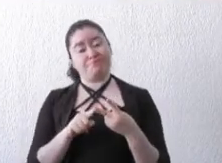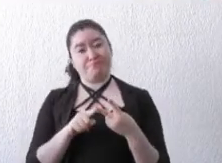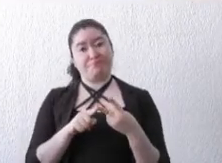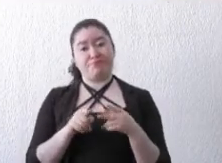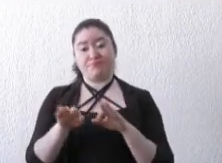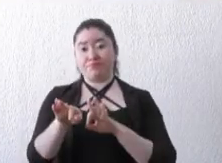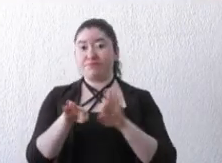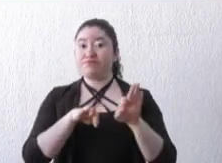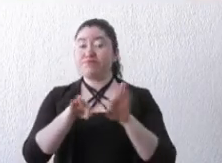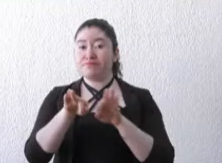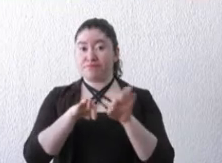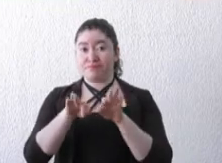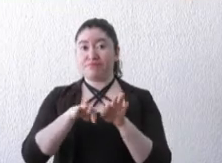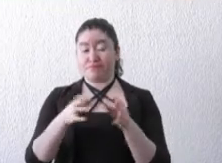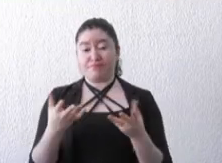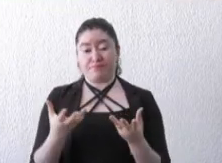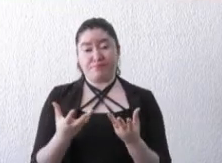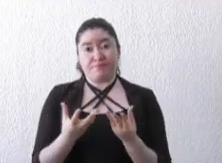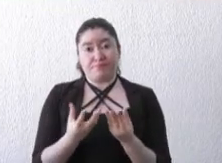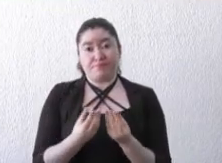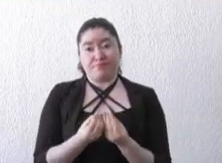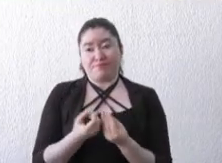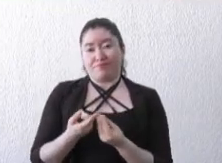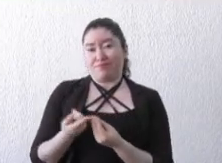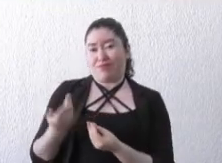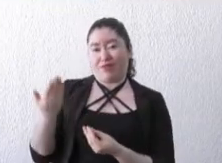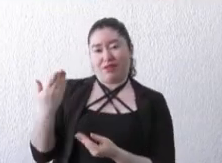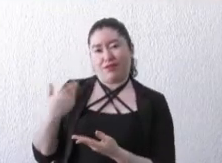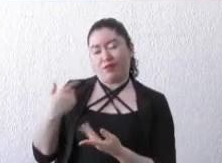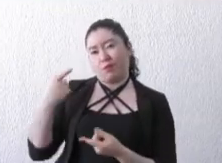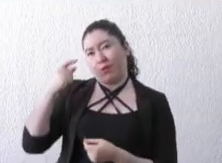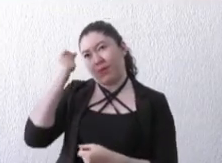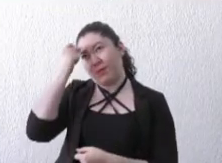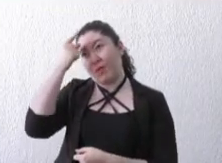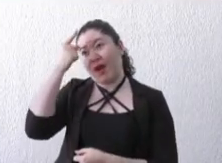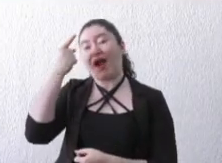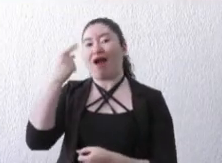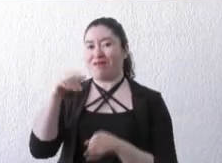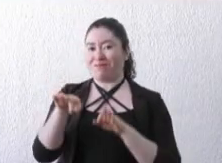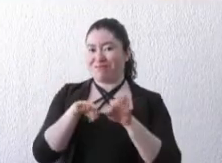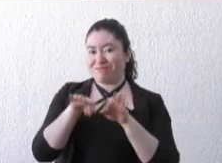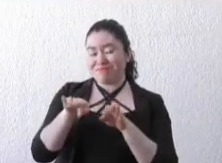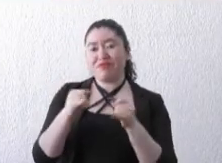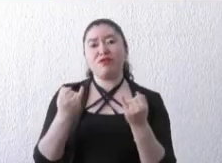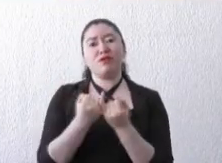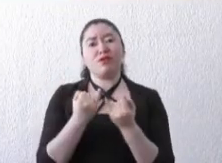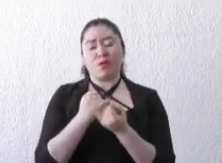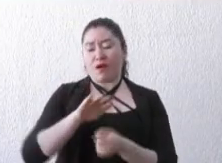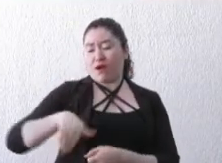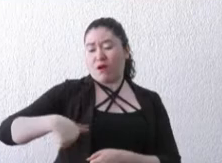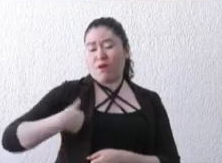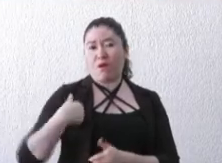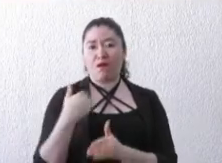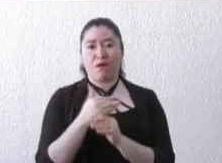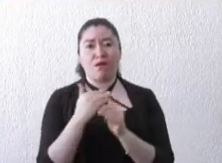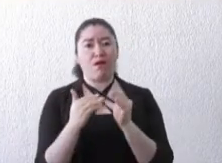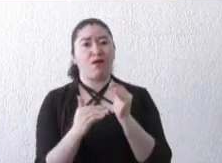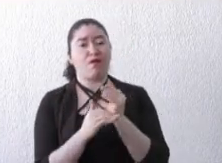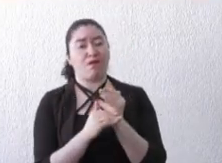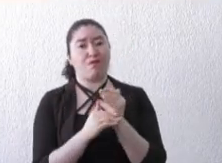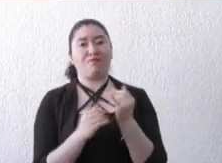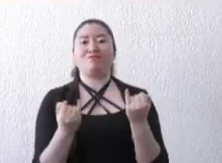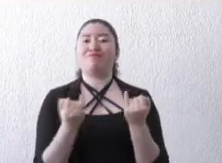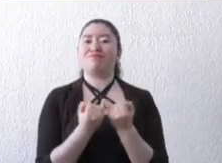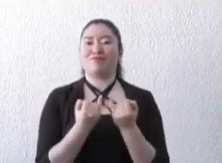para trabajar en todo el trabajo creativo. Tendrán también su archivo, un lugar para